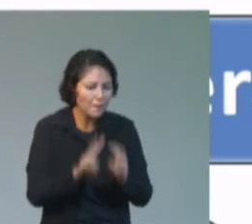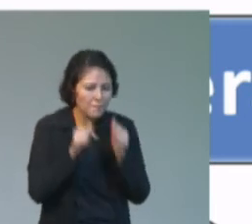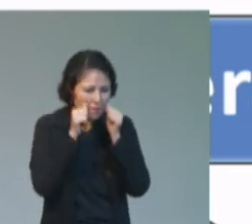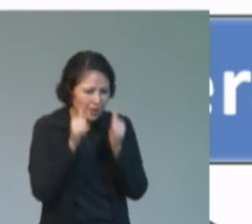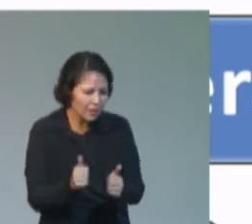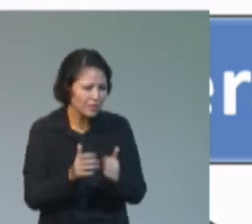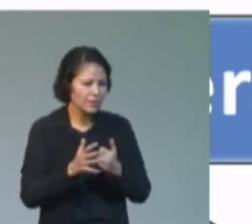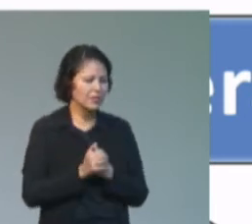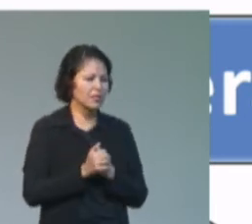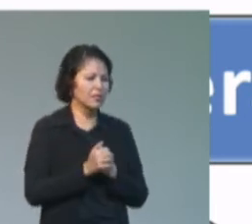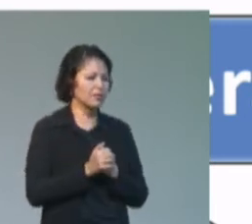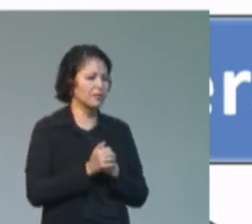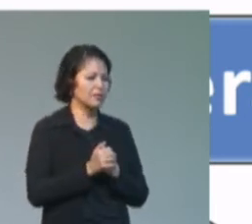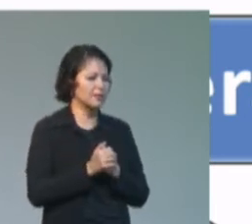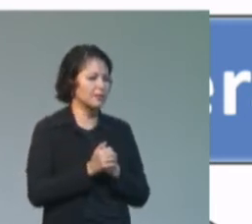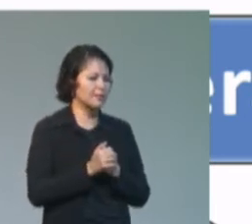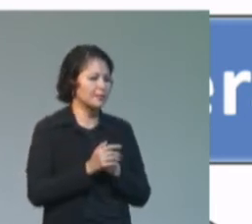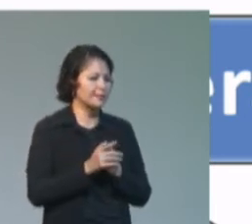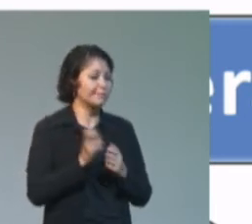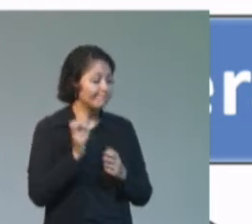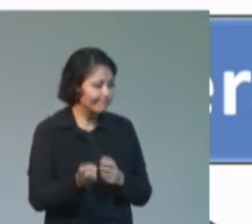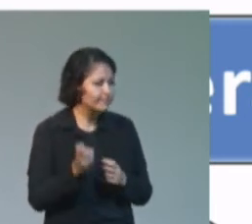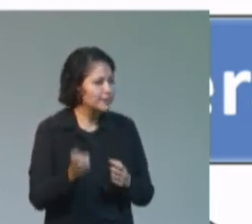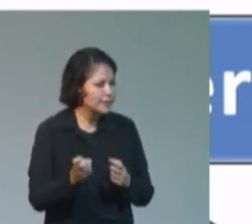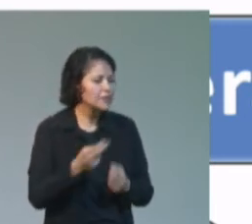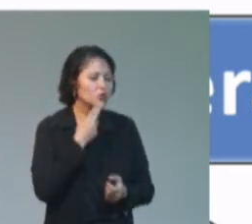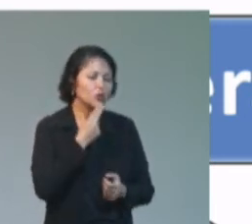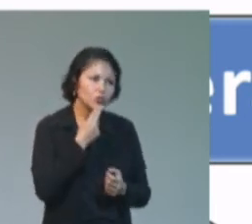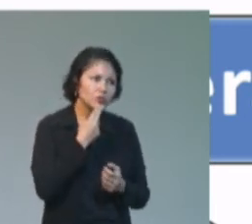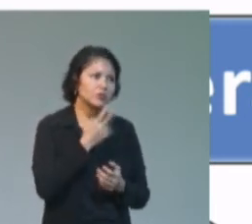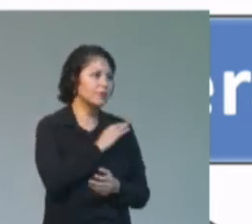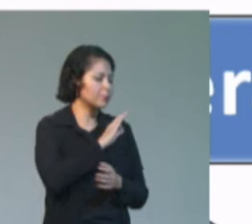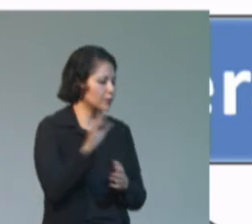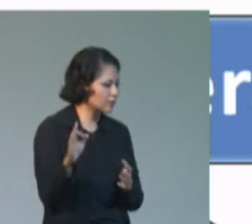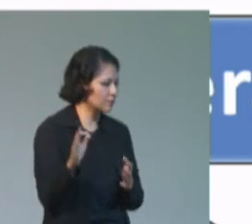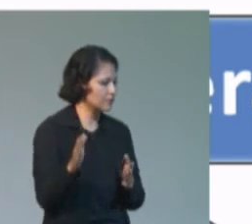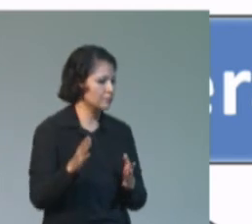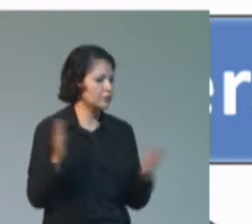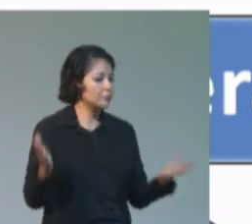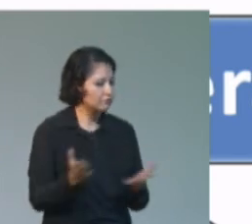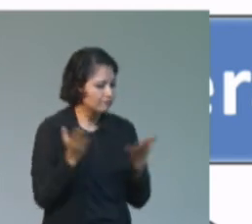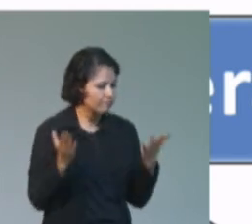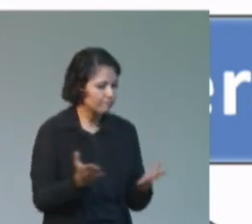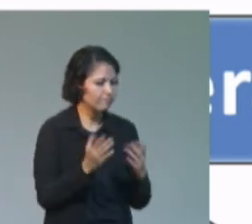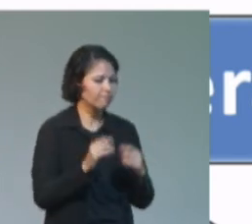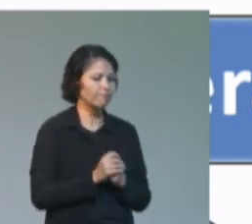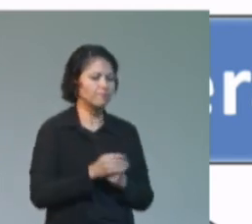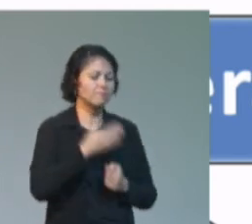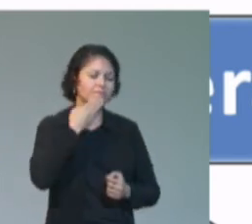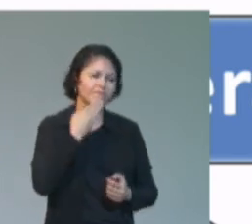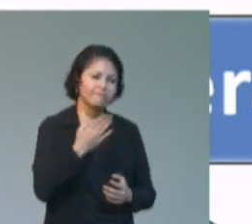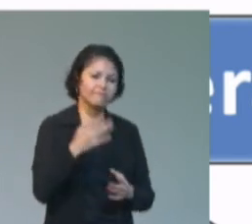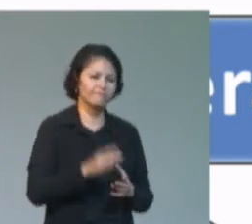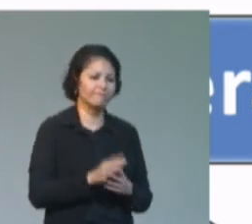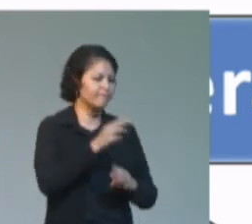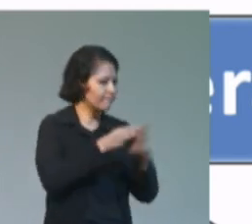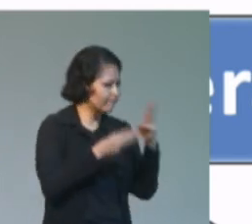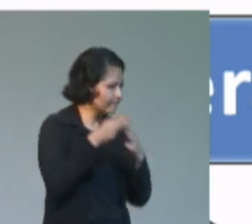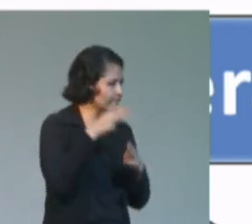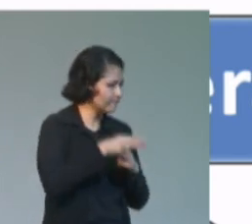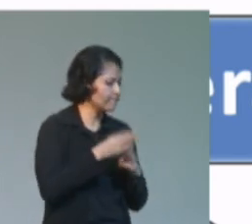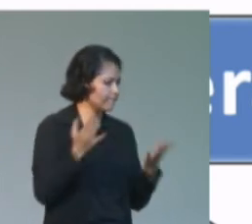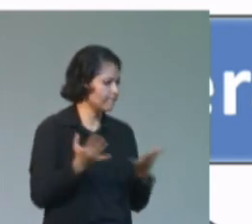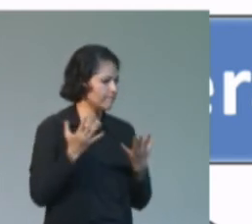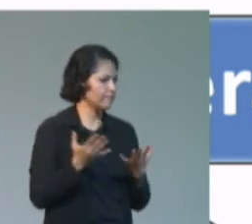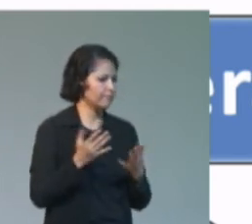donde si esto tiene que funcionar y tiene que funcionar para crear entornos de calidad tenemos que tener en cuenta